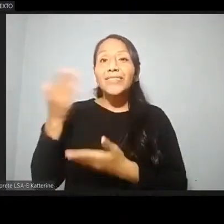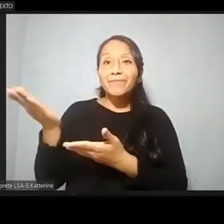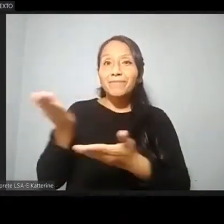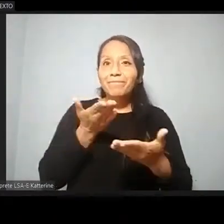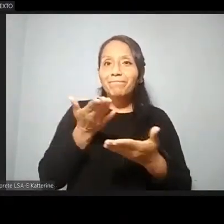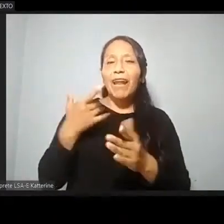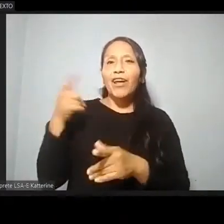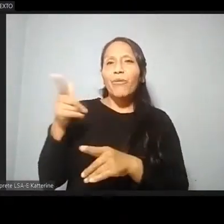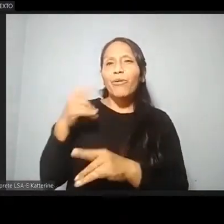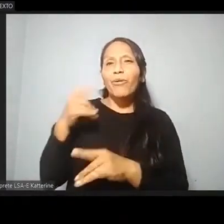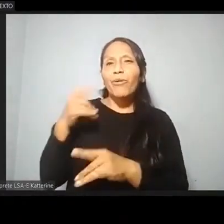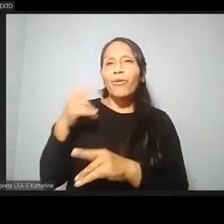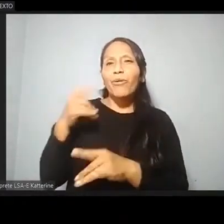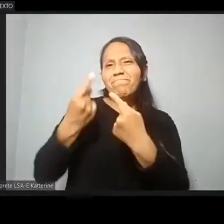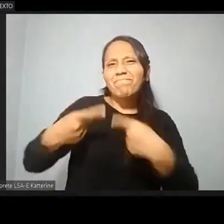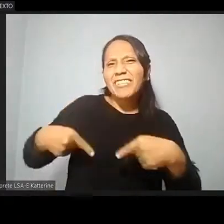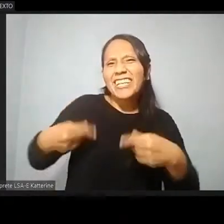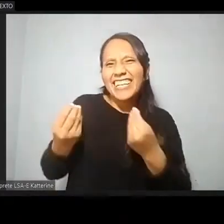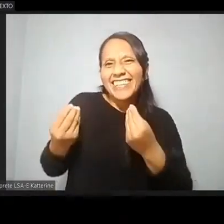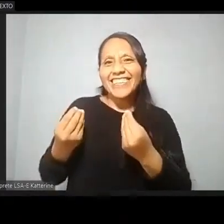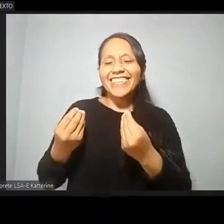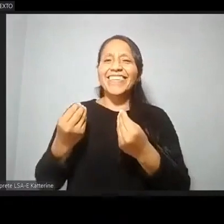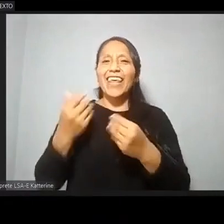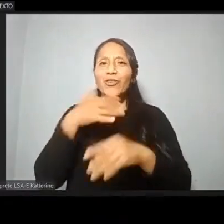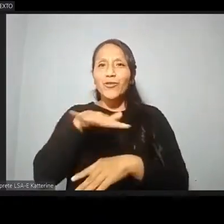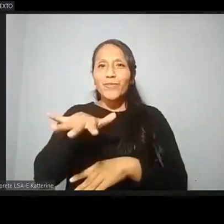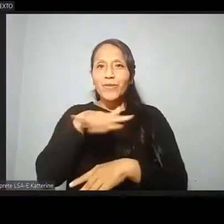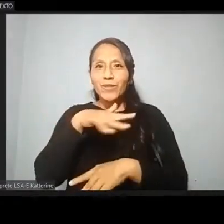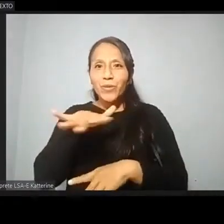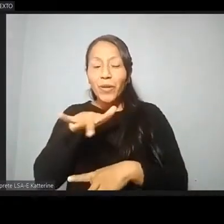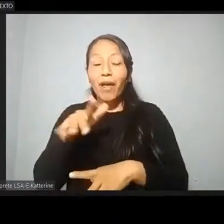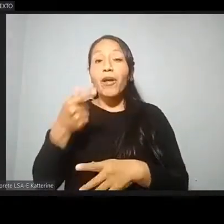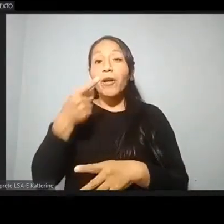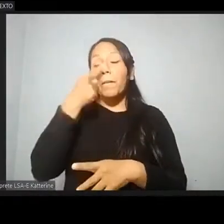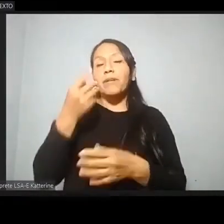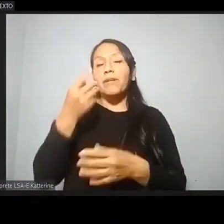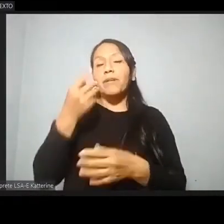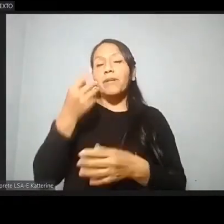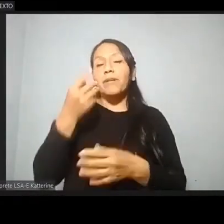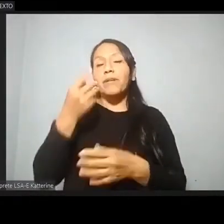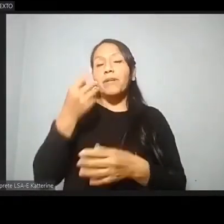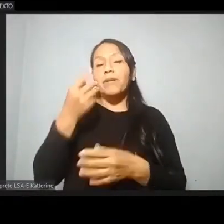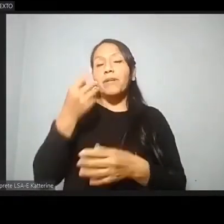cuentes de qué se trata esto de este subtitulado que nos parece maravilloso.